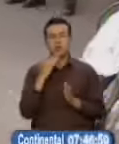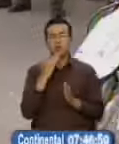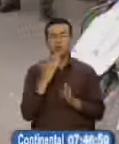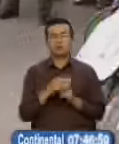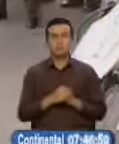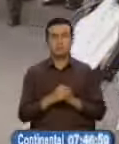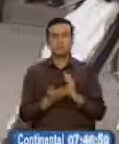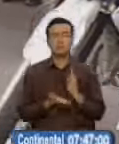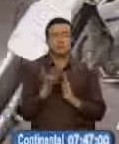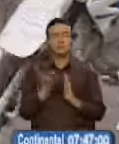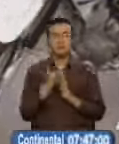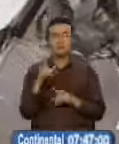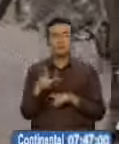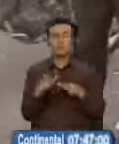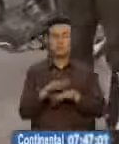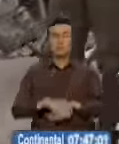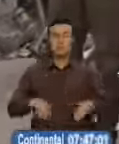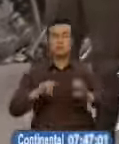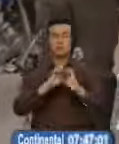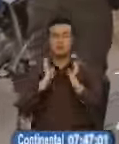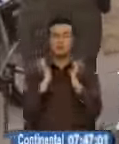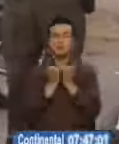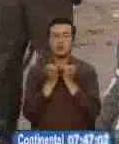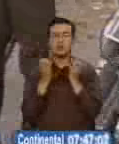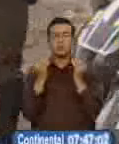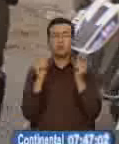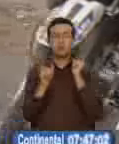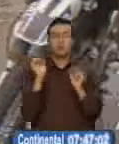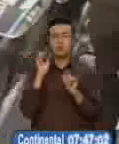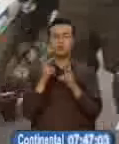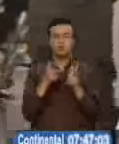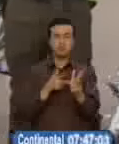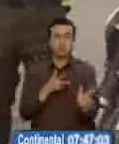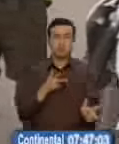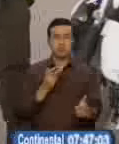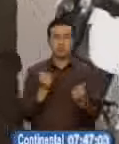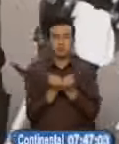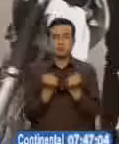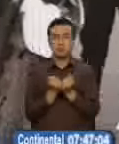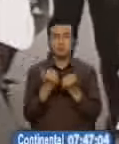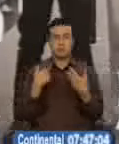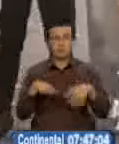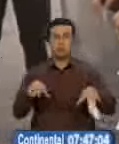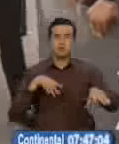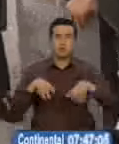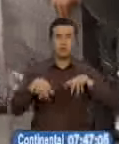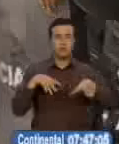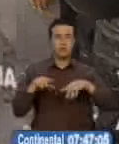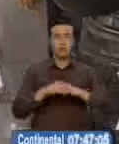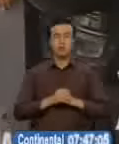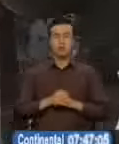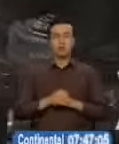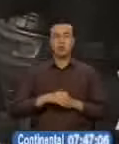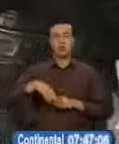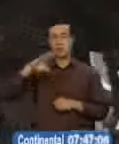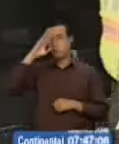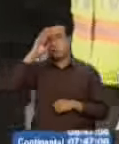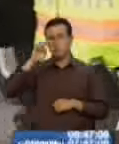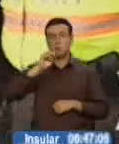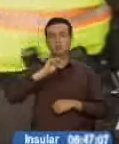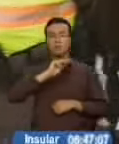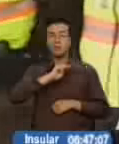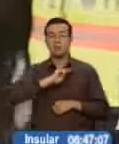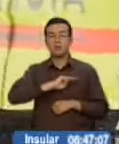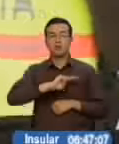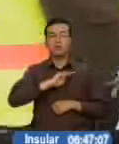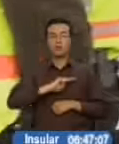puedan acumular en los sitios aledaños al Estadio Olímpico Atahualpa gran cantidad de tráfico? Se ha coordinado con la Agencia Metropolitana de Tránsito y el